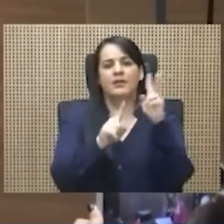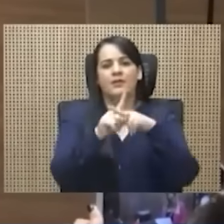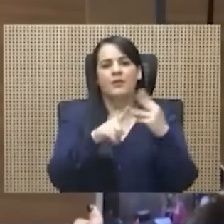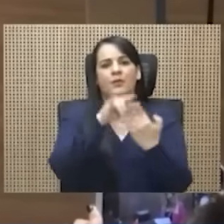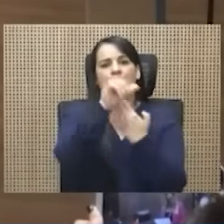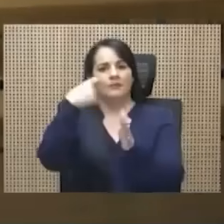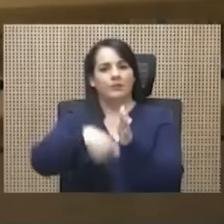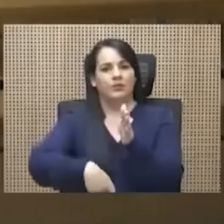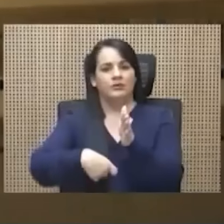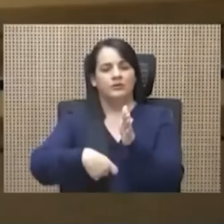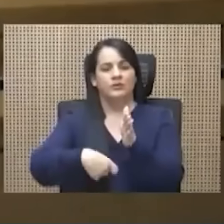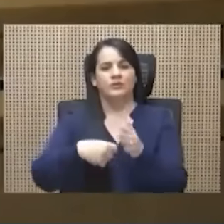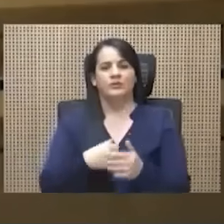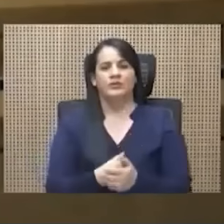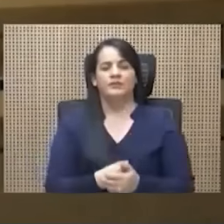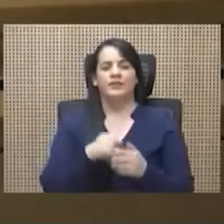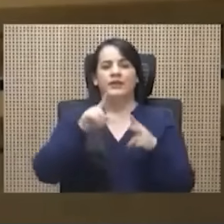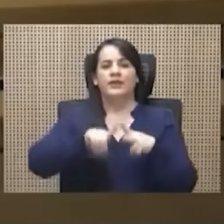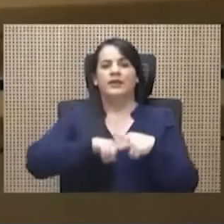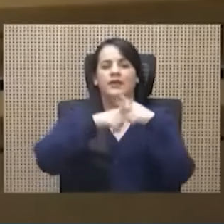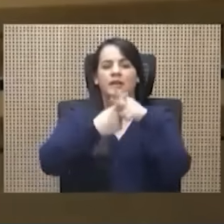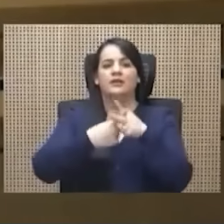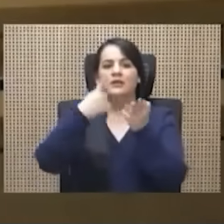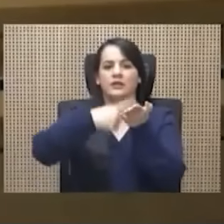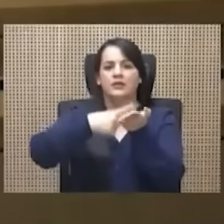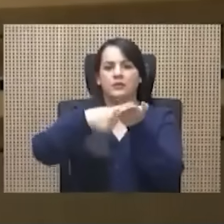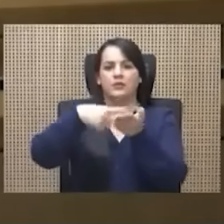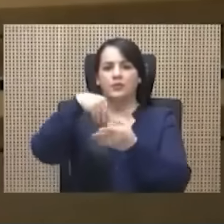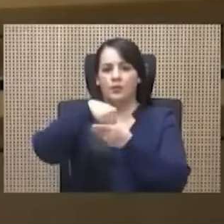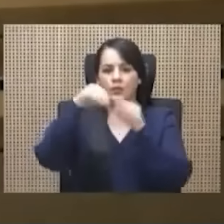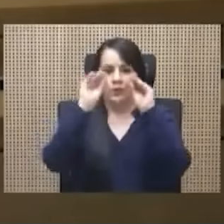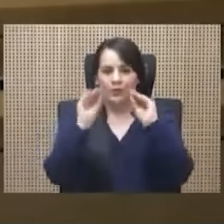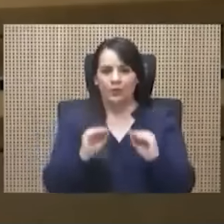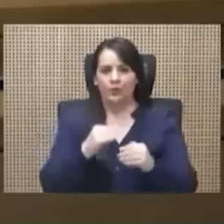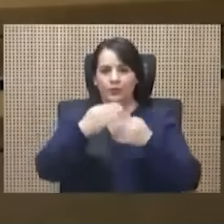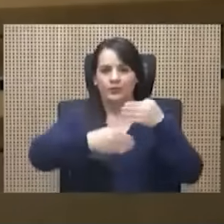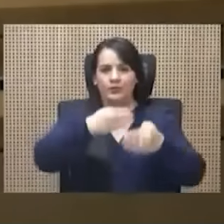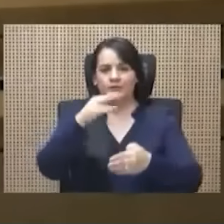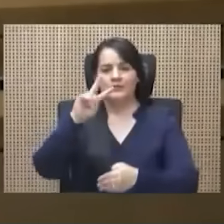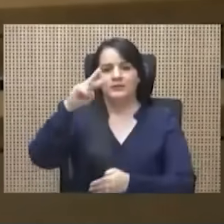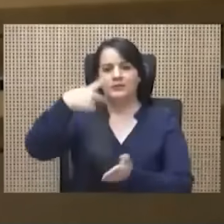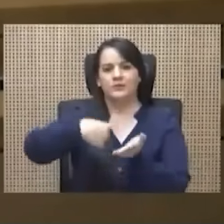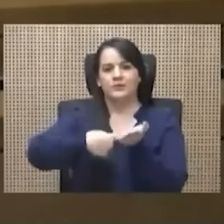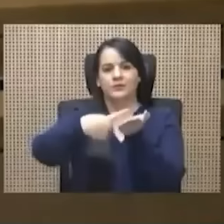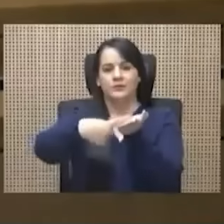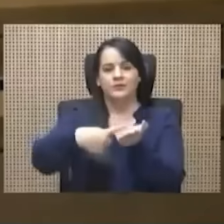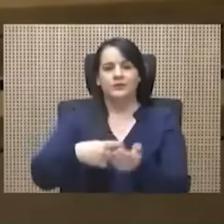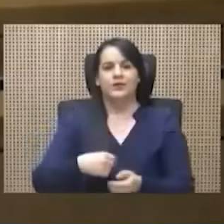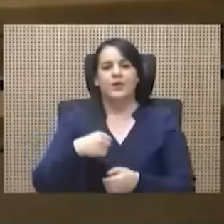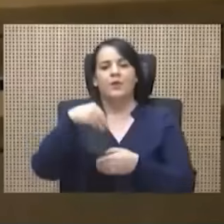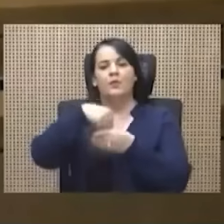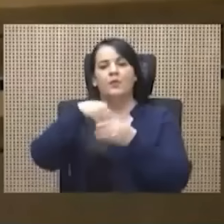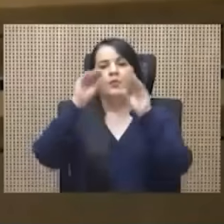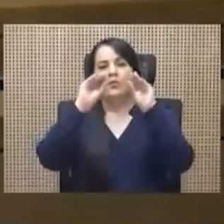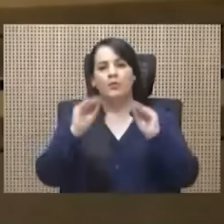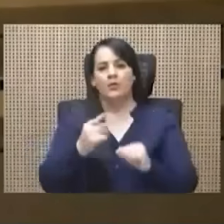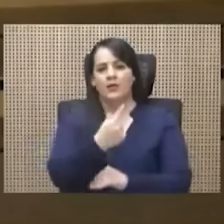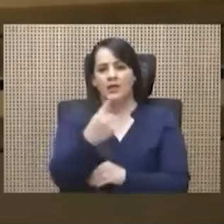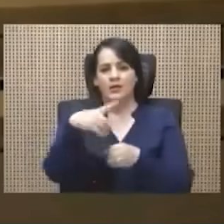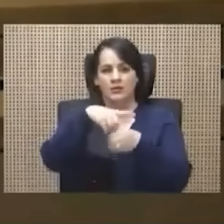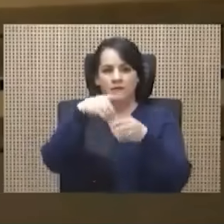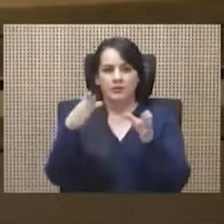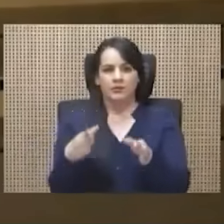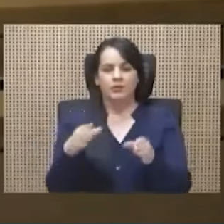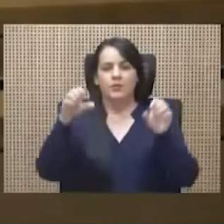hizo don Rodrigo, ok, nada de lo que yo les mando le gusta. Exacto. Entonces háganlo mejor Entonces ustedes. háganlo ustedes. Seguro ustedes lo van a hacer mejor. Así es. Esa es la lectura. Esa es la